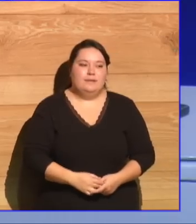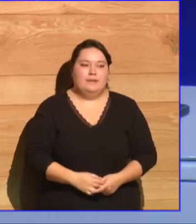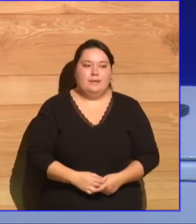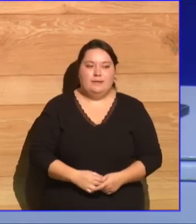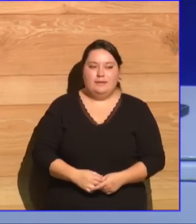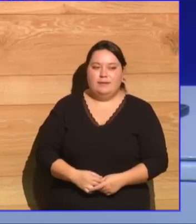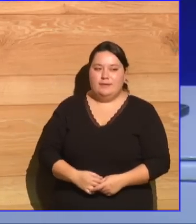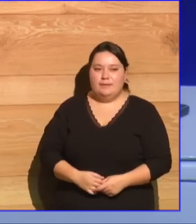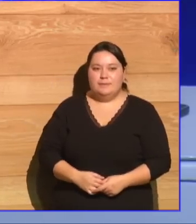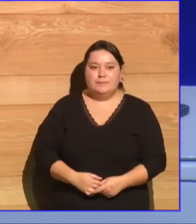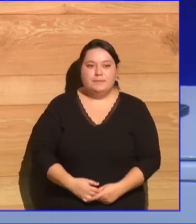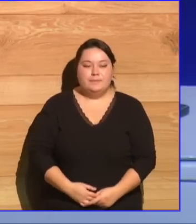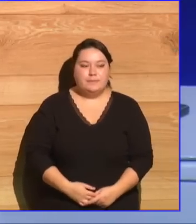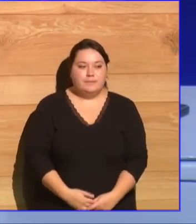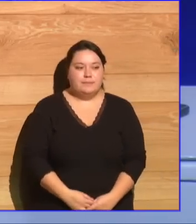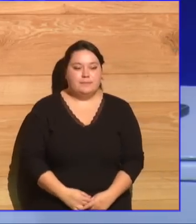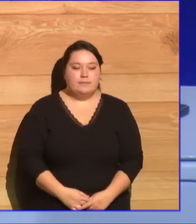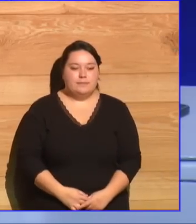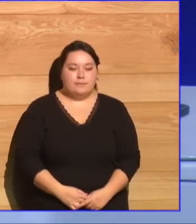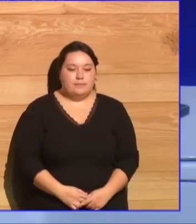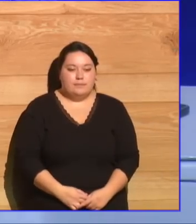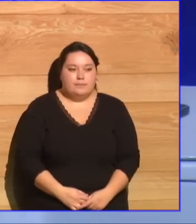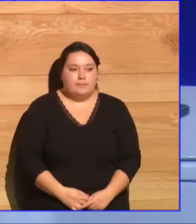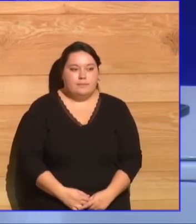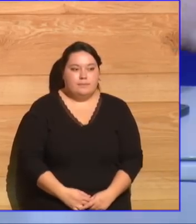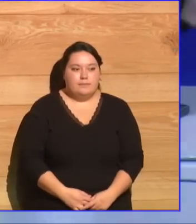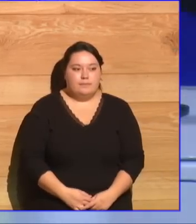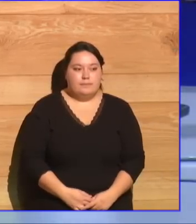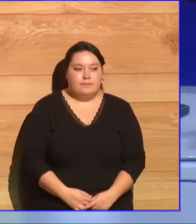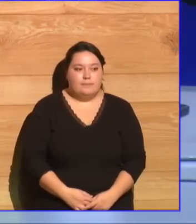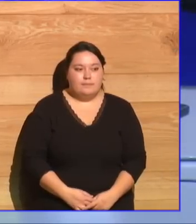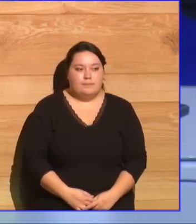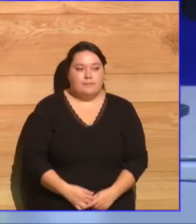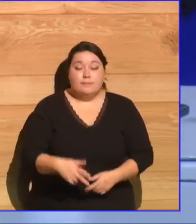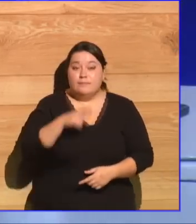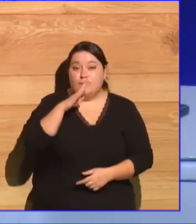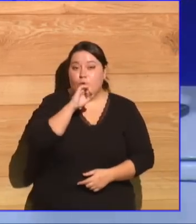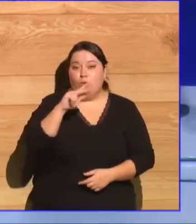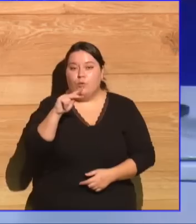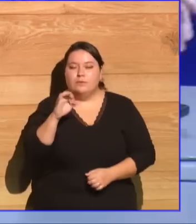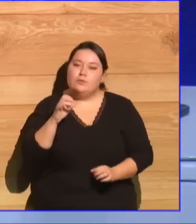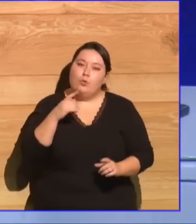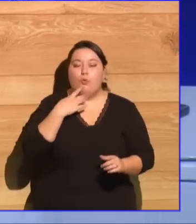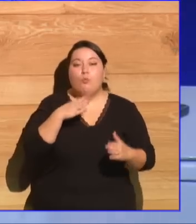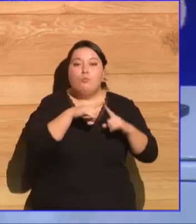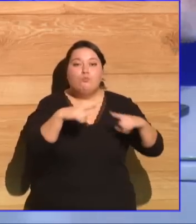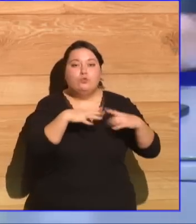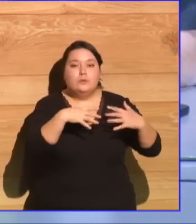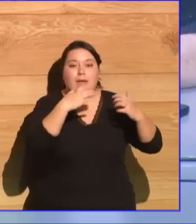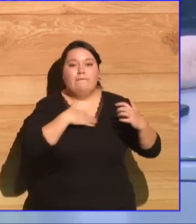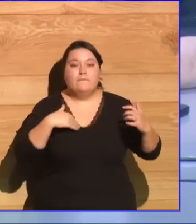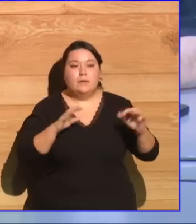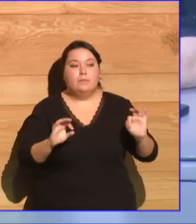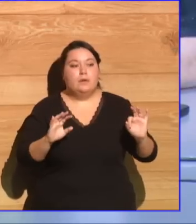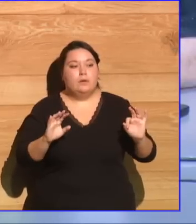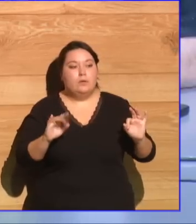¡Época que estos discos son buenos! Vale, Hook, efectivamente, iba a ser como un musical, de repente, bueno, lo que decíamos, ¿no? Se queda nada